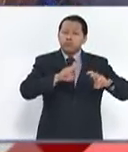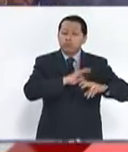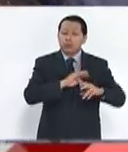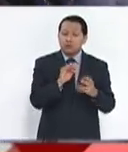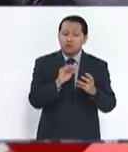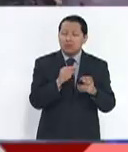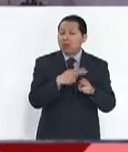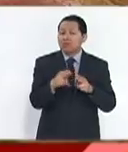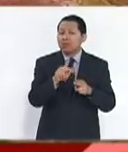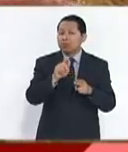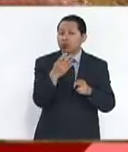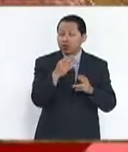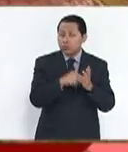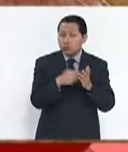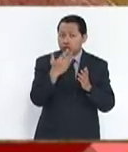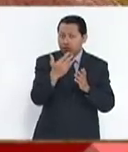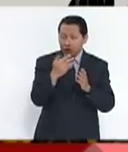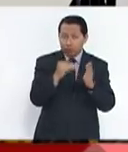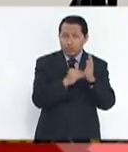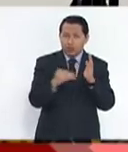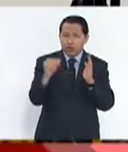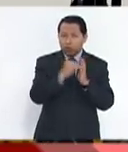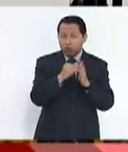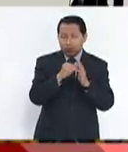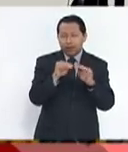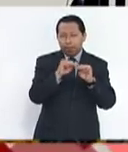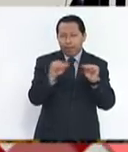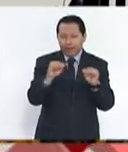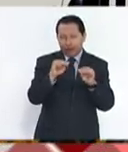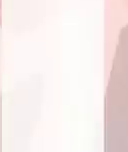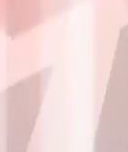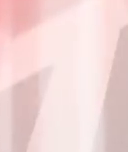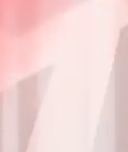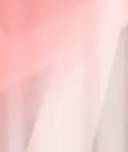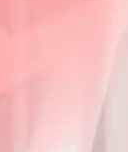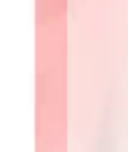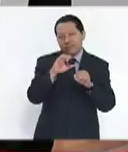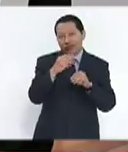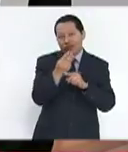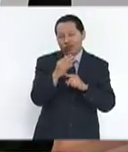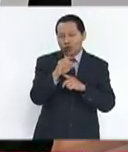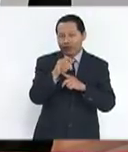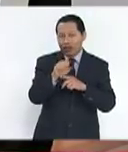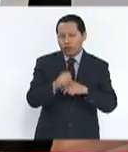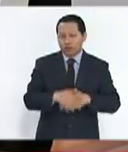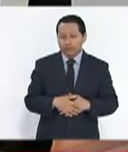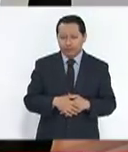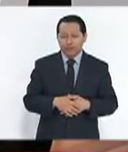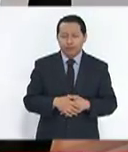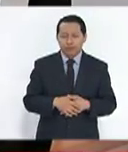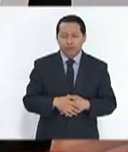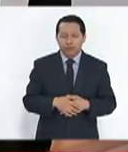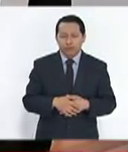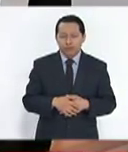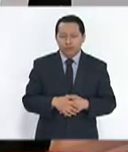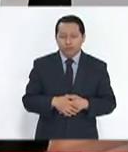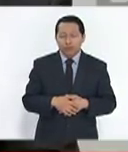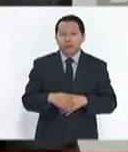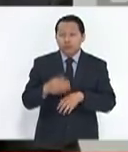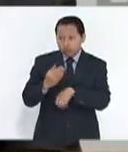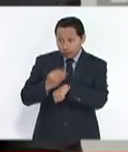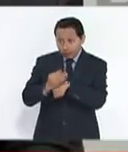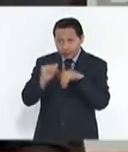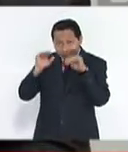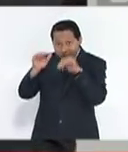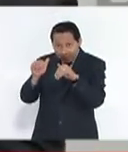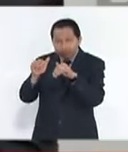de hasta 24.5 millones de metros cúbicos. Se hunde más donde está el aeropuerto